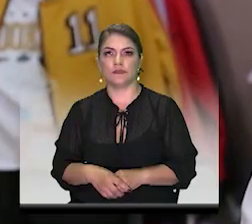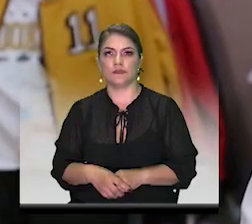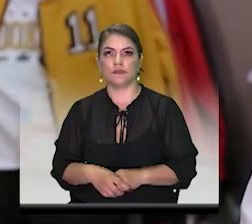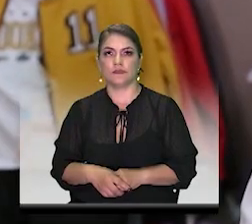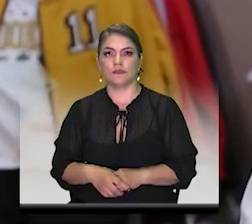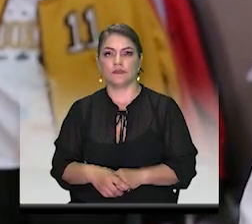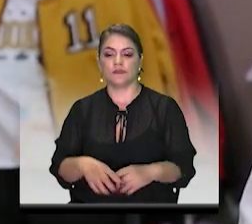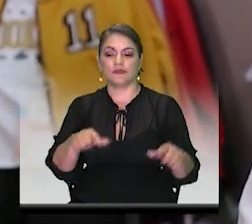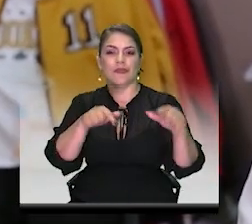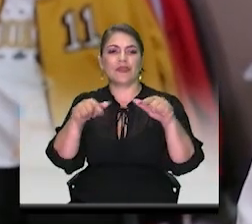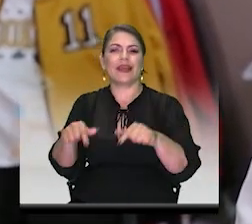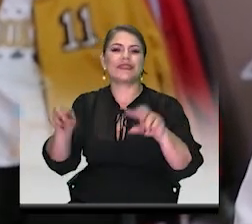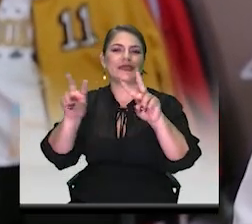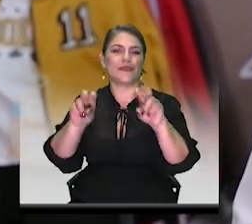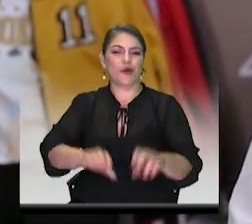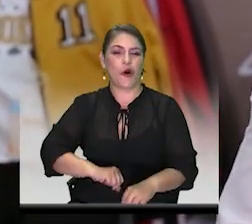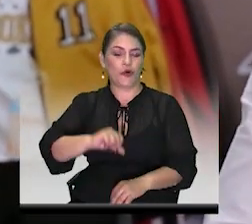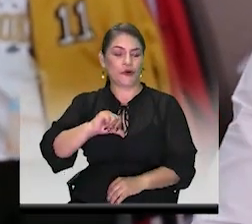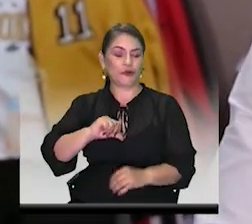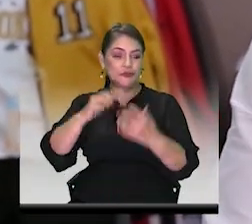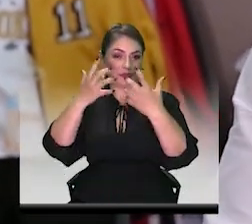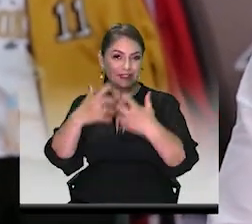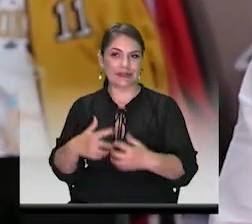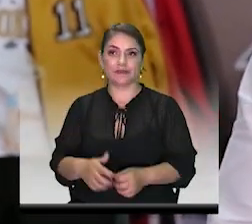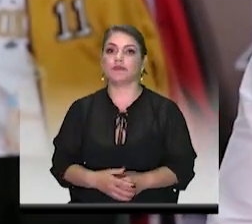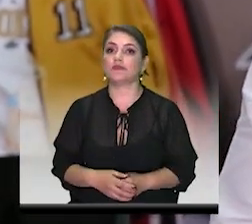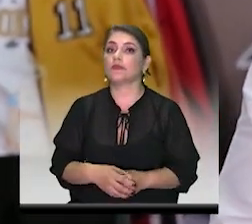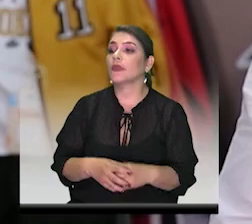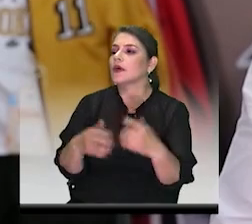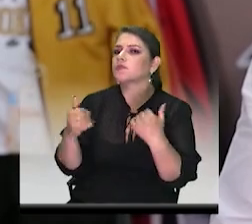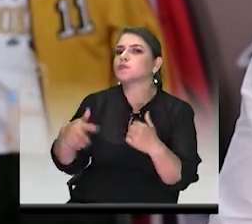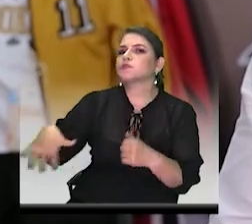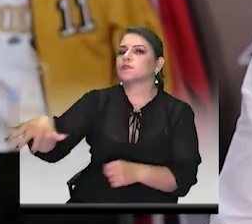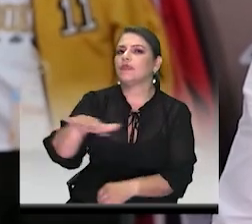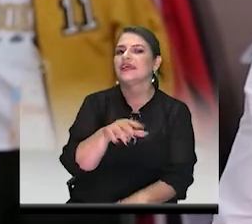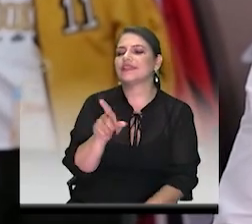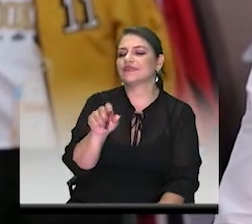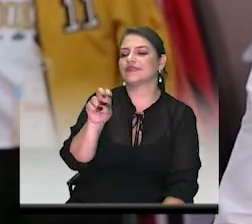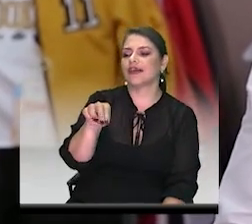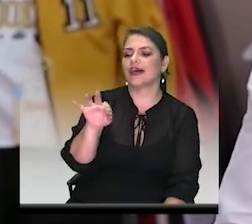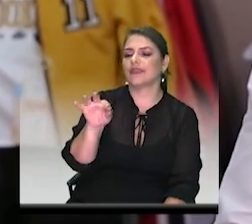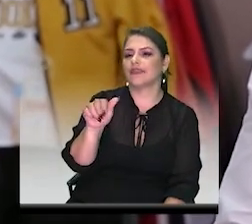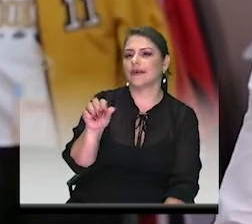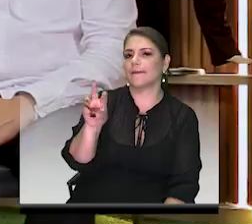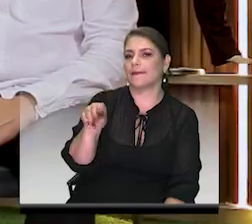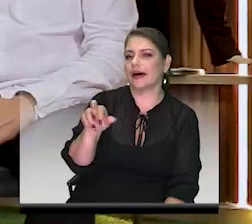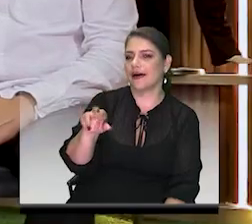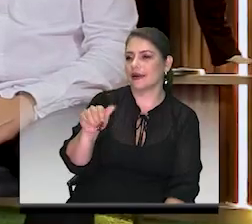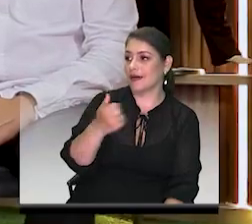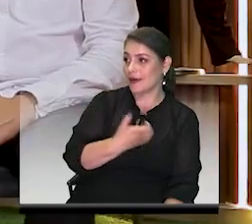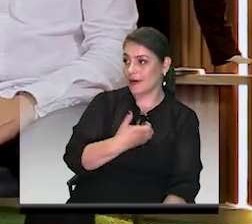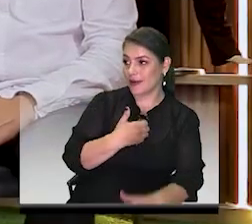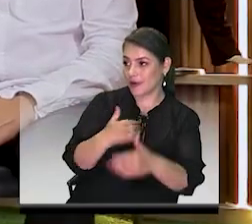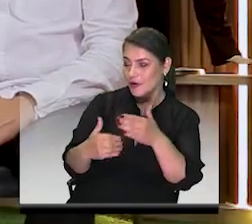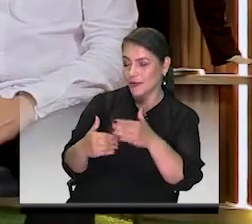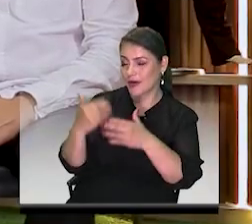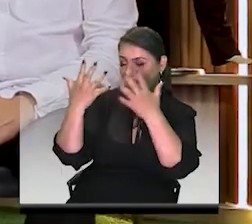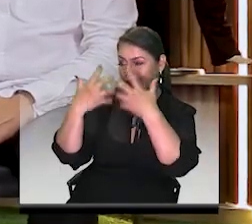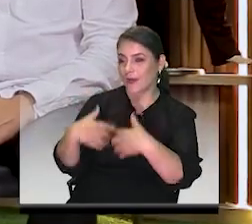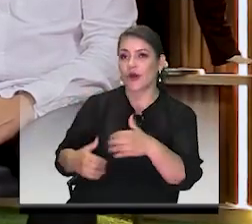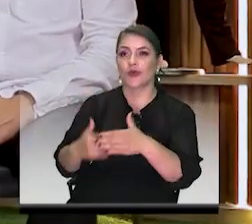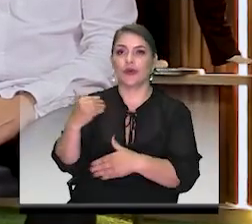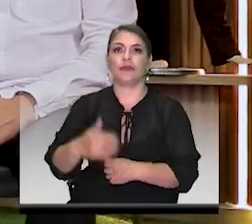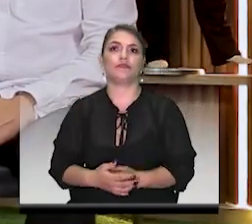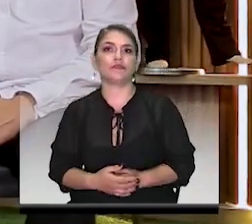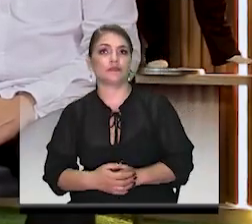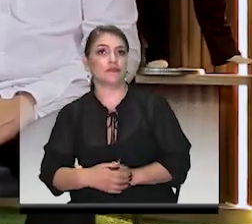Estamos en nuestra sección Orgullo Empresarial. Esta vez estamos en Santa María, en una nueva empresa. Alcalde. Diana, un saludo especial para usted, para todos los